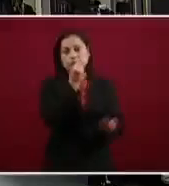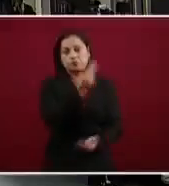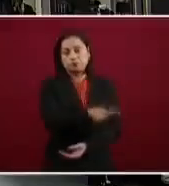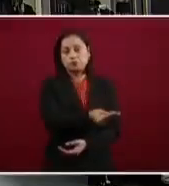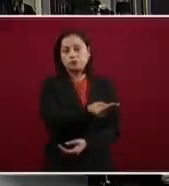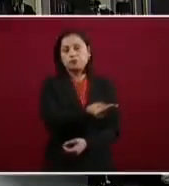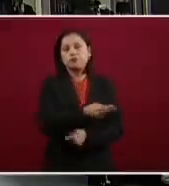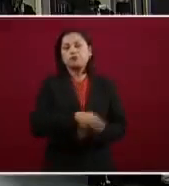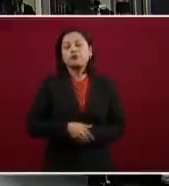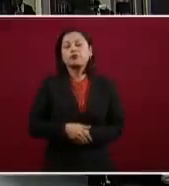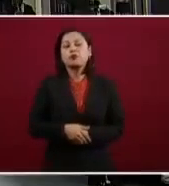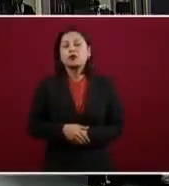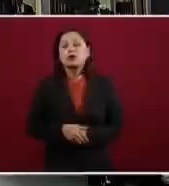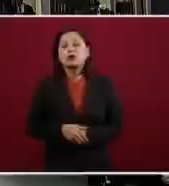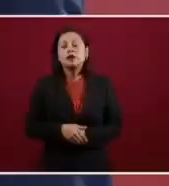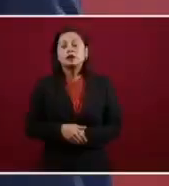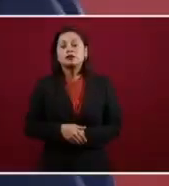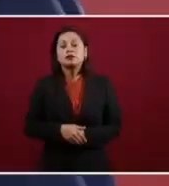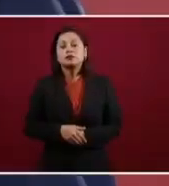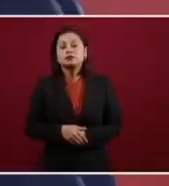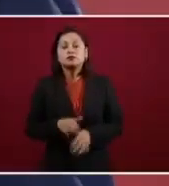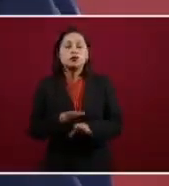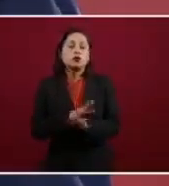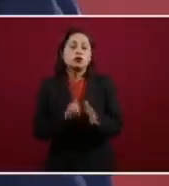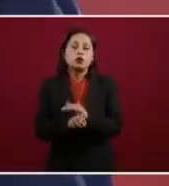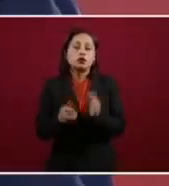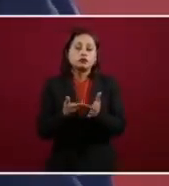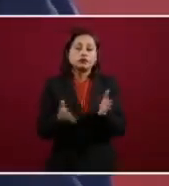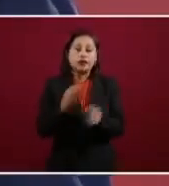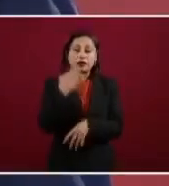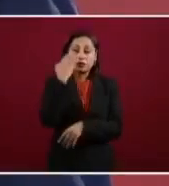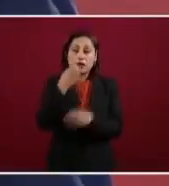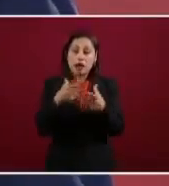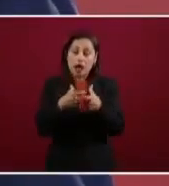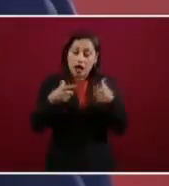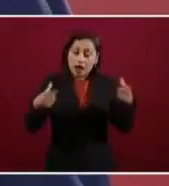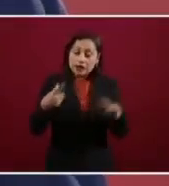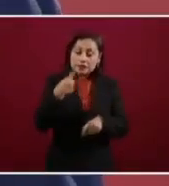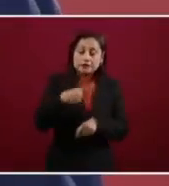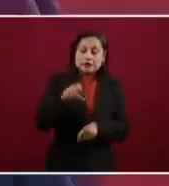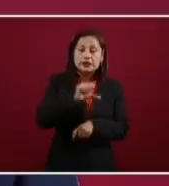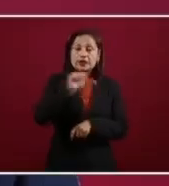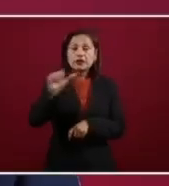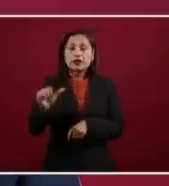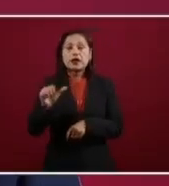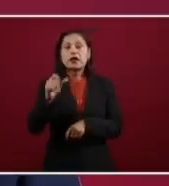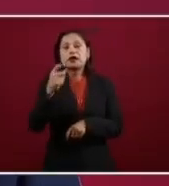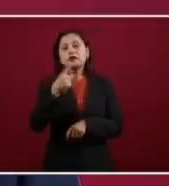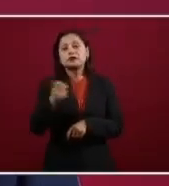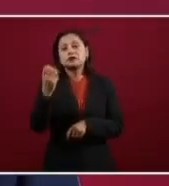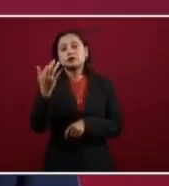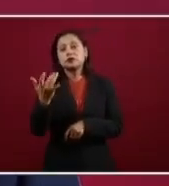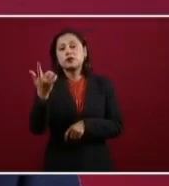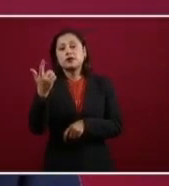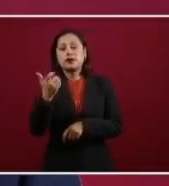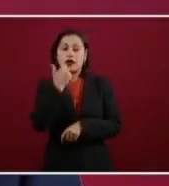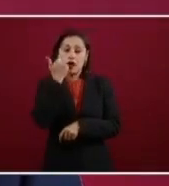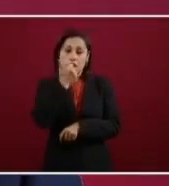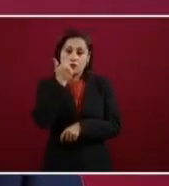es de 100 a 150 alumnos 200 mil pesos